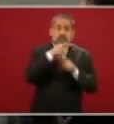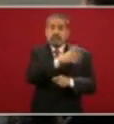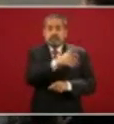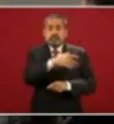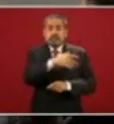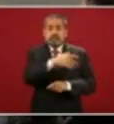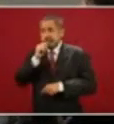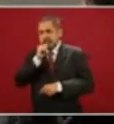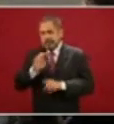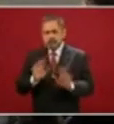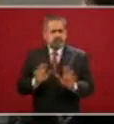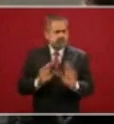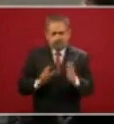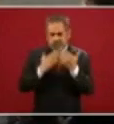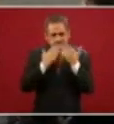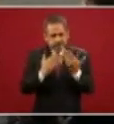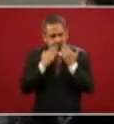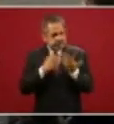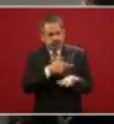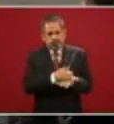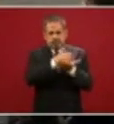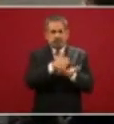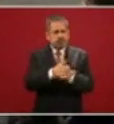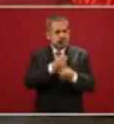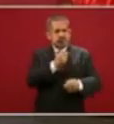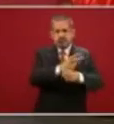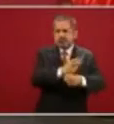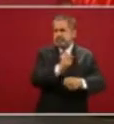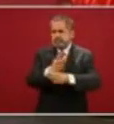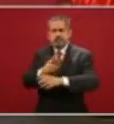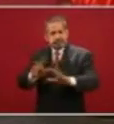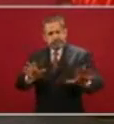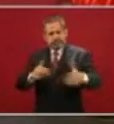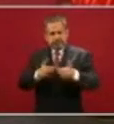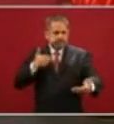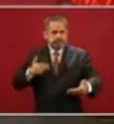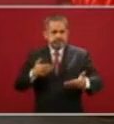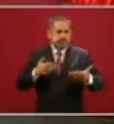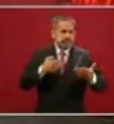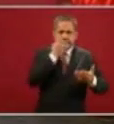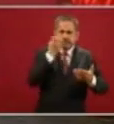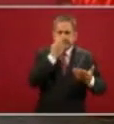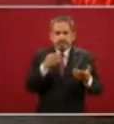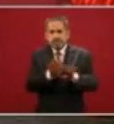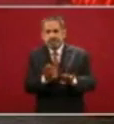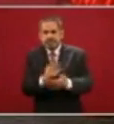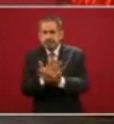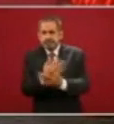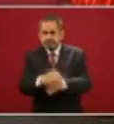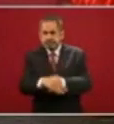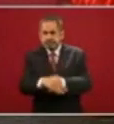porque lo que hace es que ayuda a que en la medida de la capacidad estatal se pueda empezar a poner en práctica lo que se ha